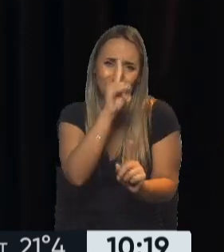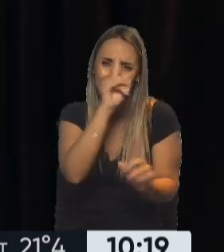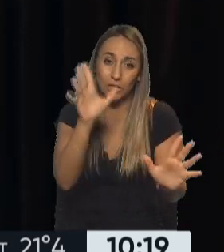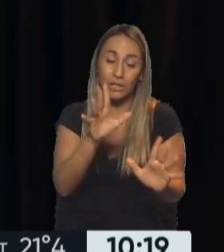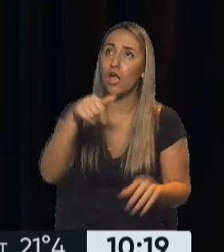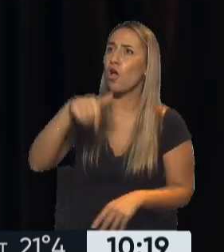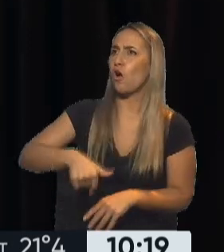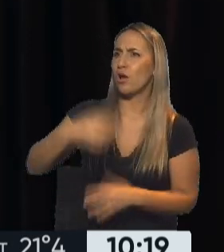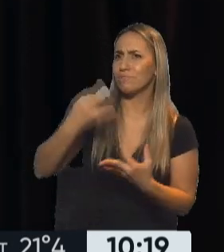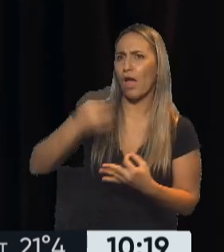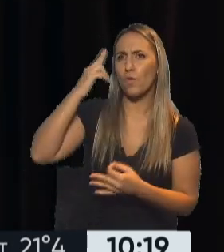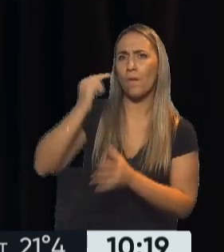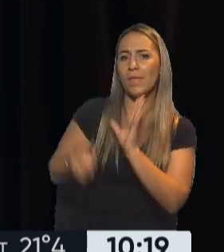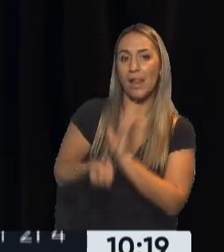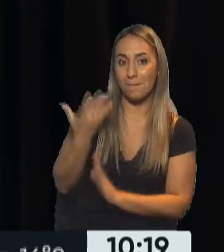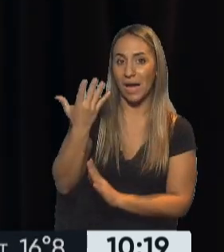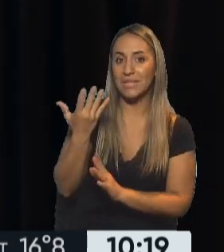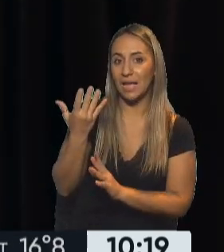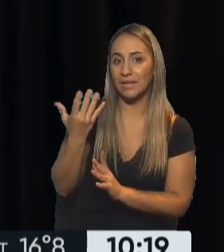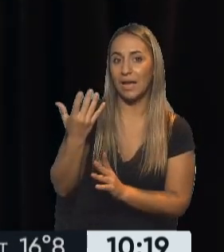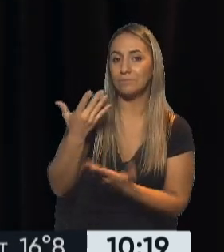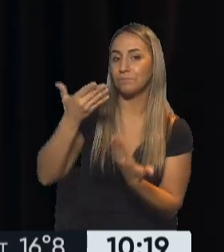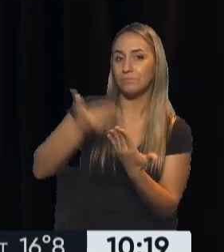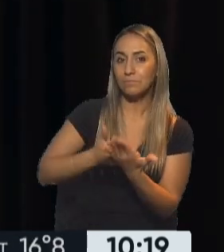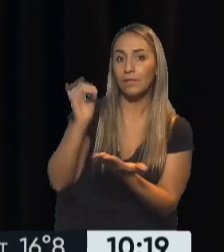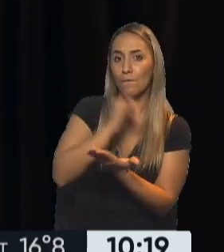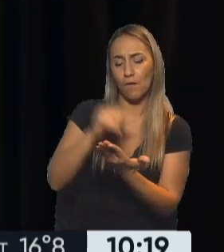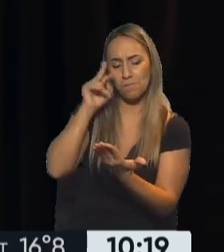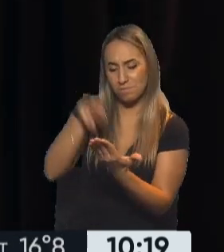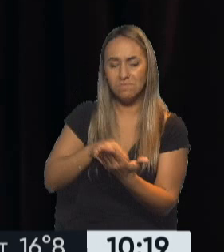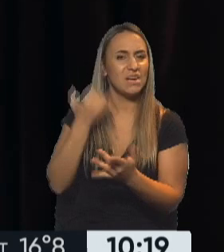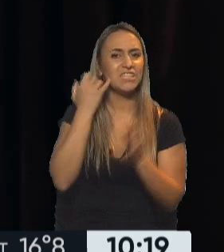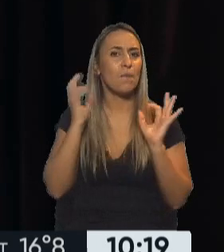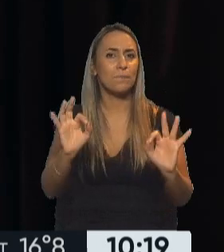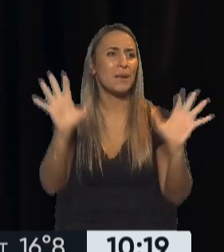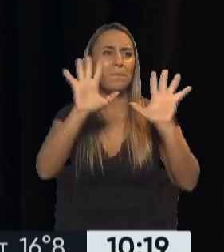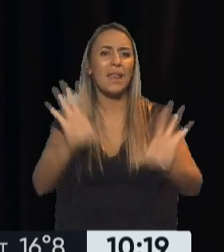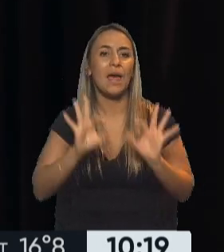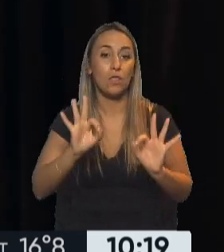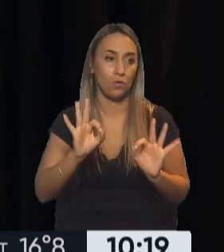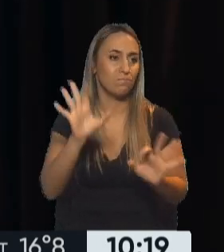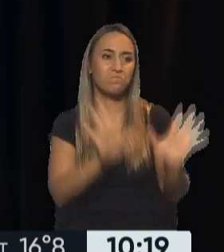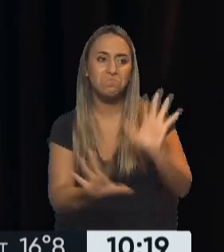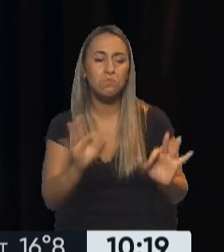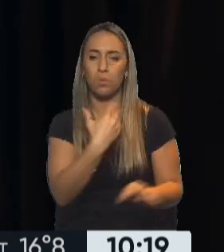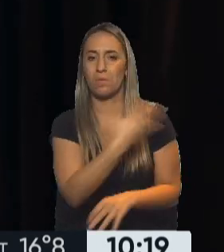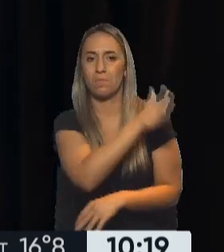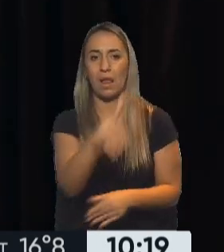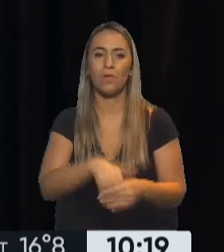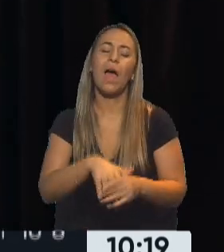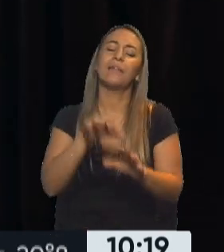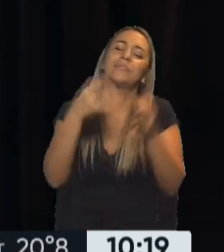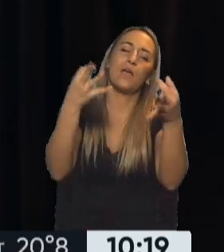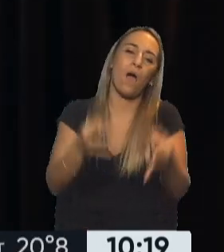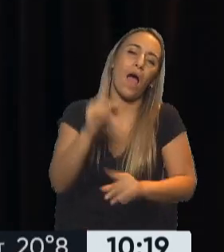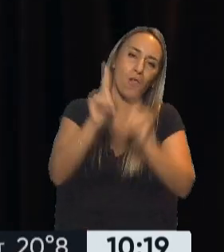la mañana ya teníamos, según el último informe, todo dispuesto para que se pueda votar. Alguna dificultad siempre por falta de autoridades, pero que se